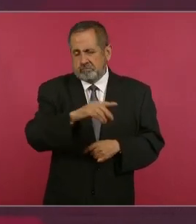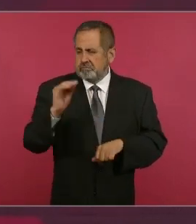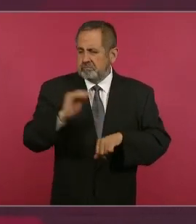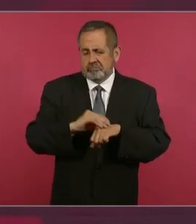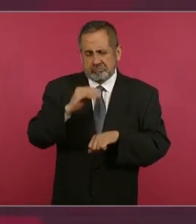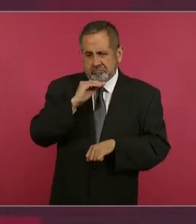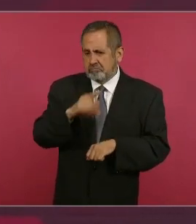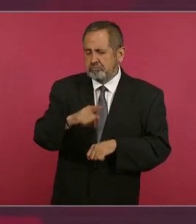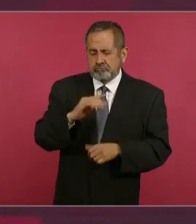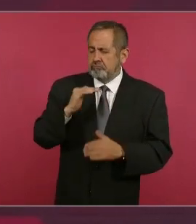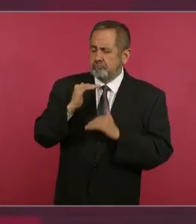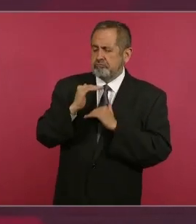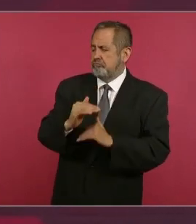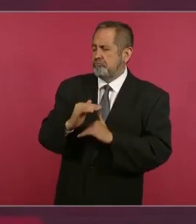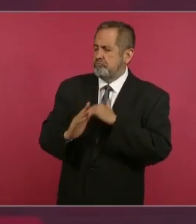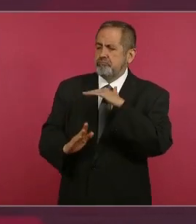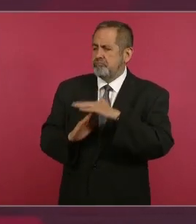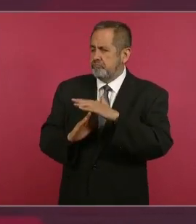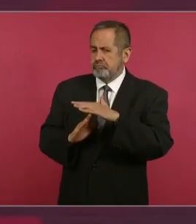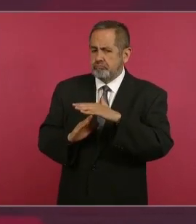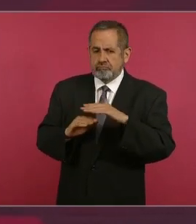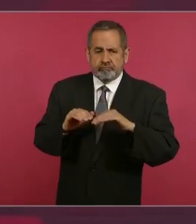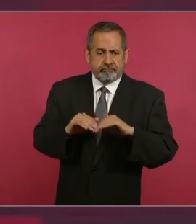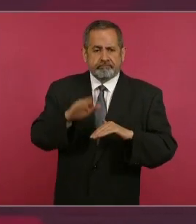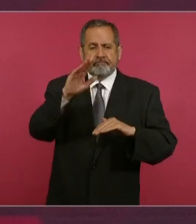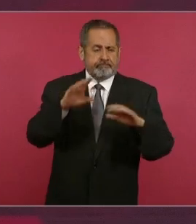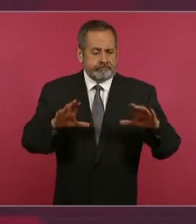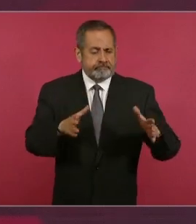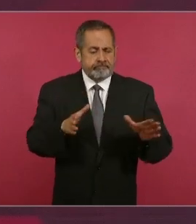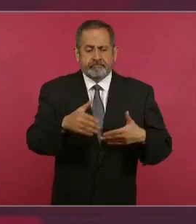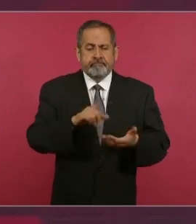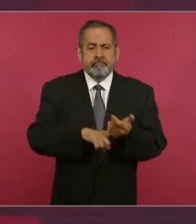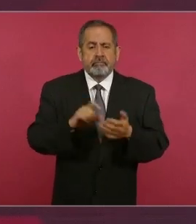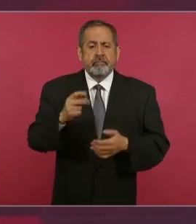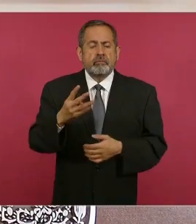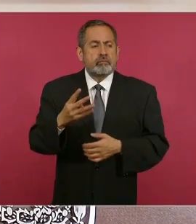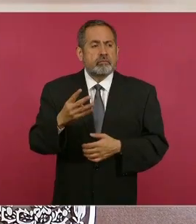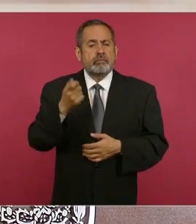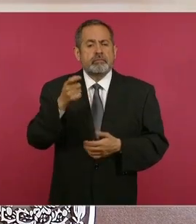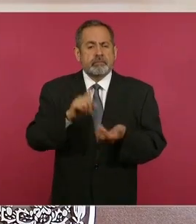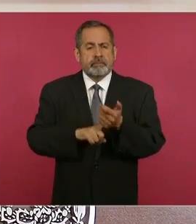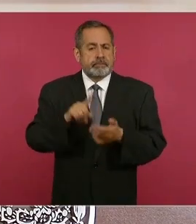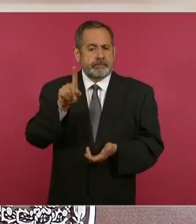bien, de vender los 24 productos en